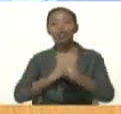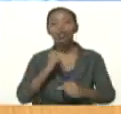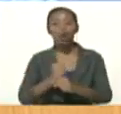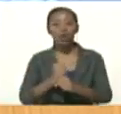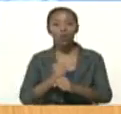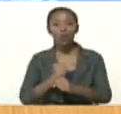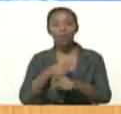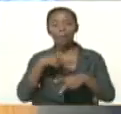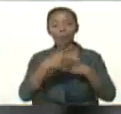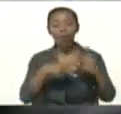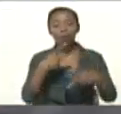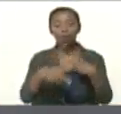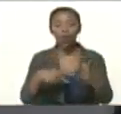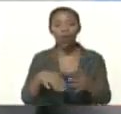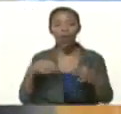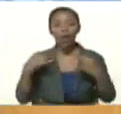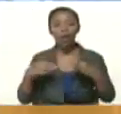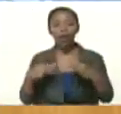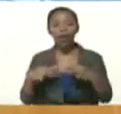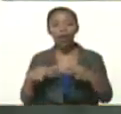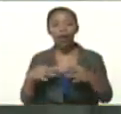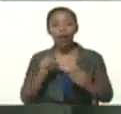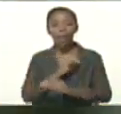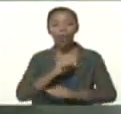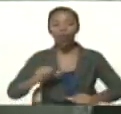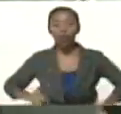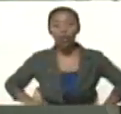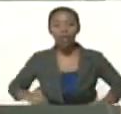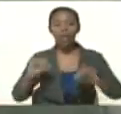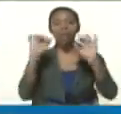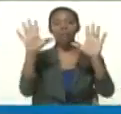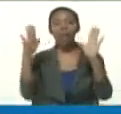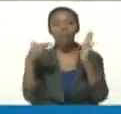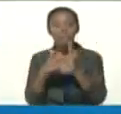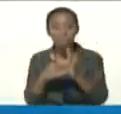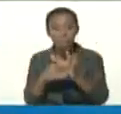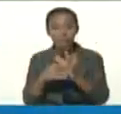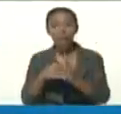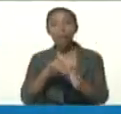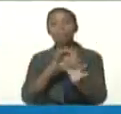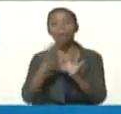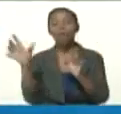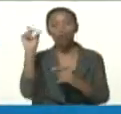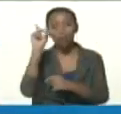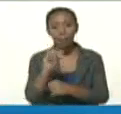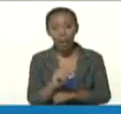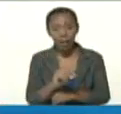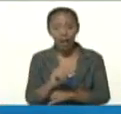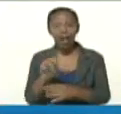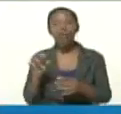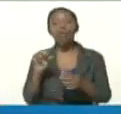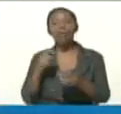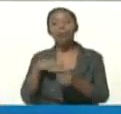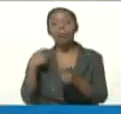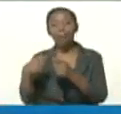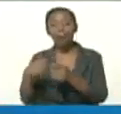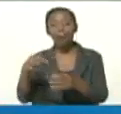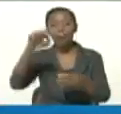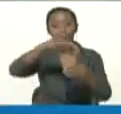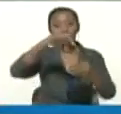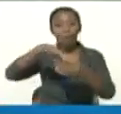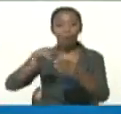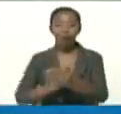Portuguesa. ASO Portuguesa, 10.000 petro, pago de insumos agrícolas para la siembra.